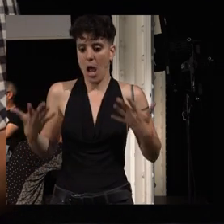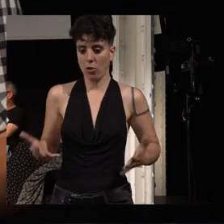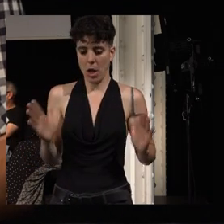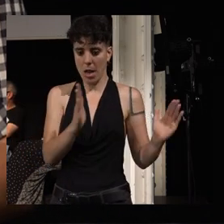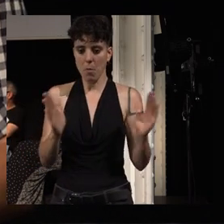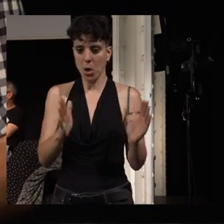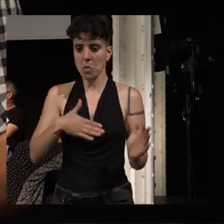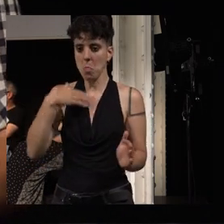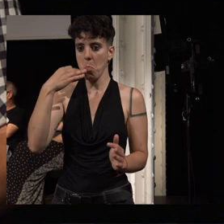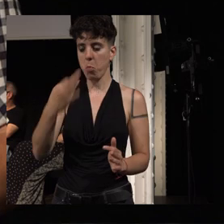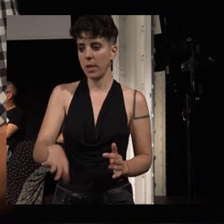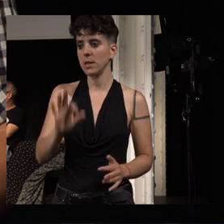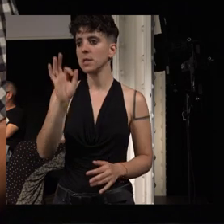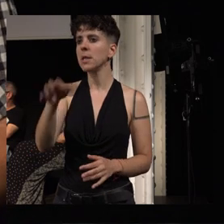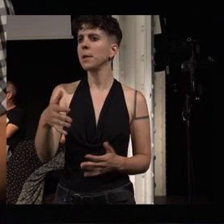que además,